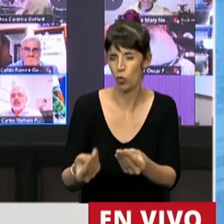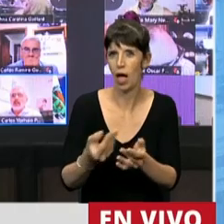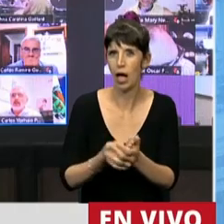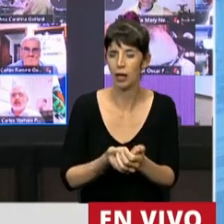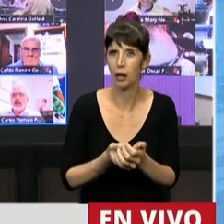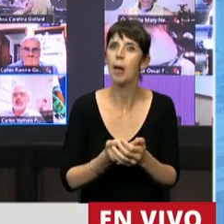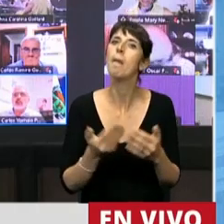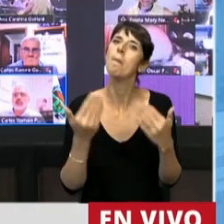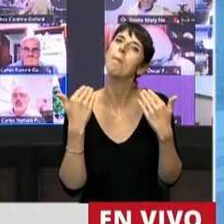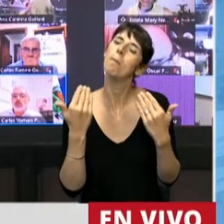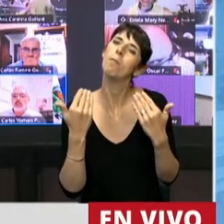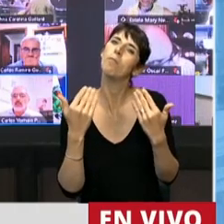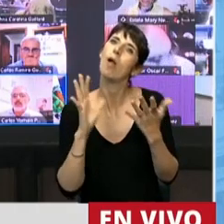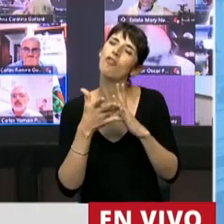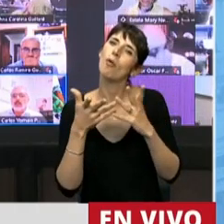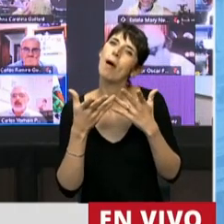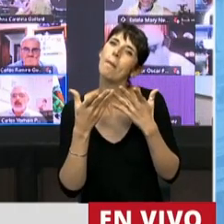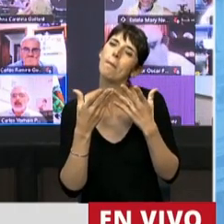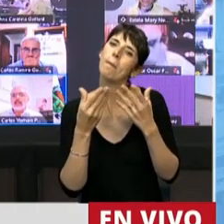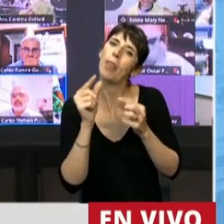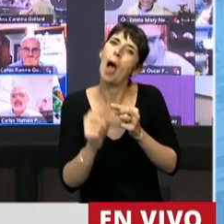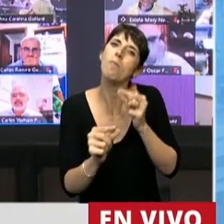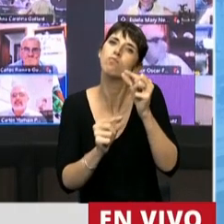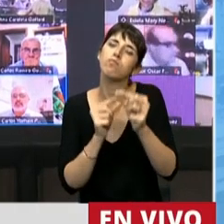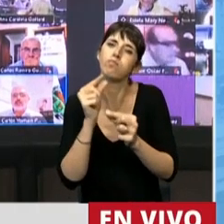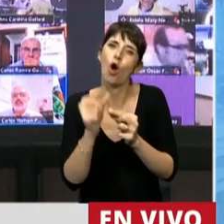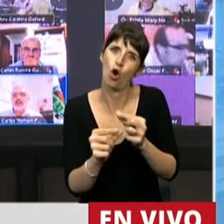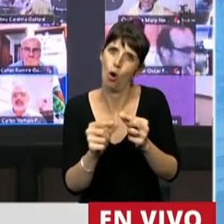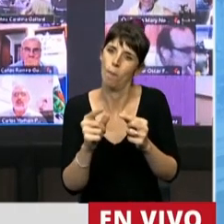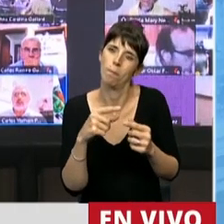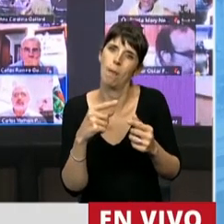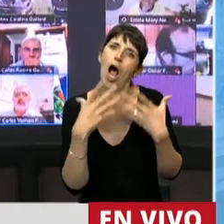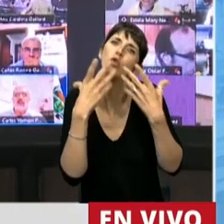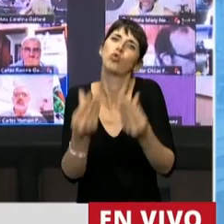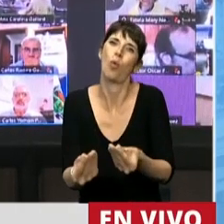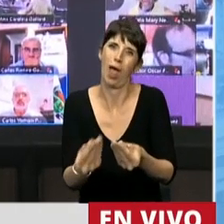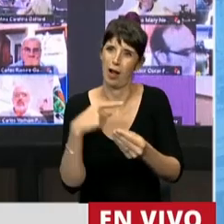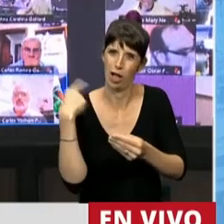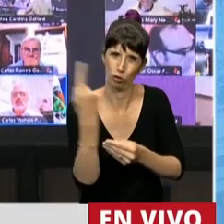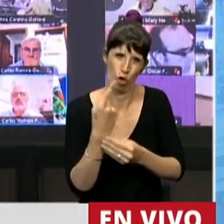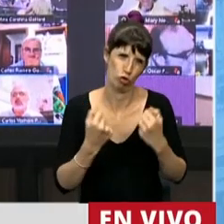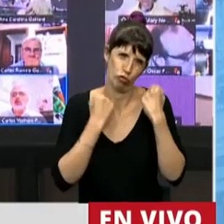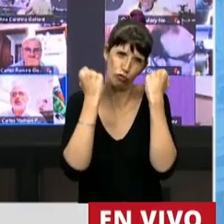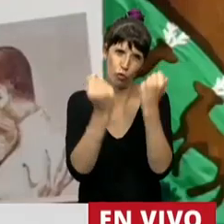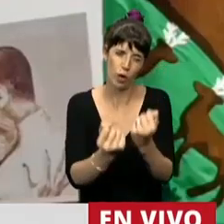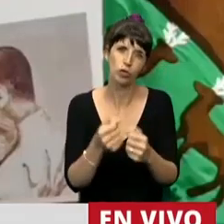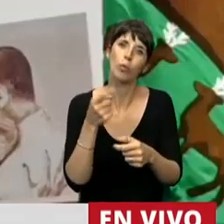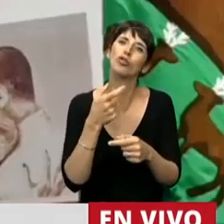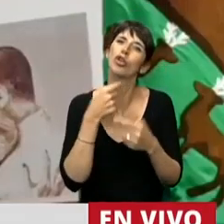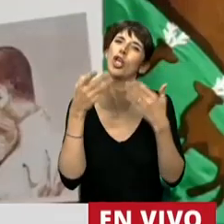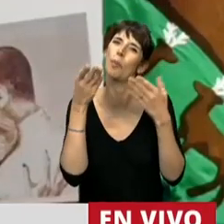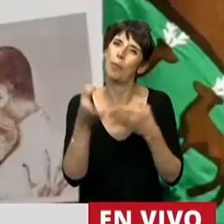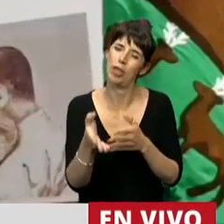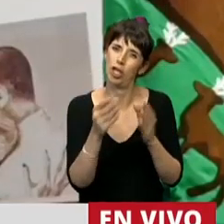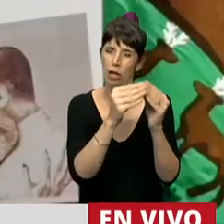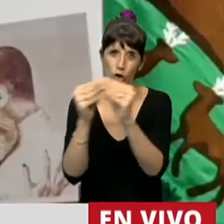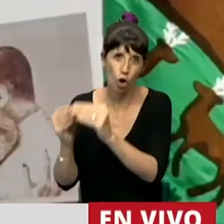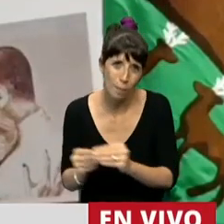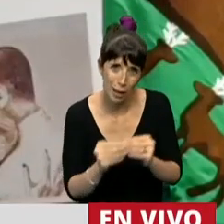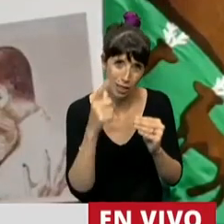poder contribuir a quienes están haciendo este enorme esfuerzo. Por eso pido a mis pares, compañeras